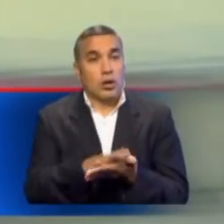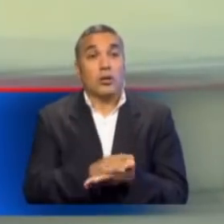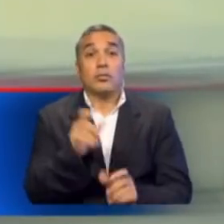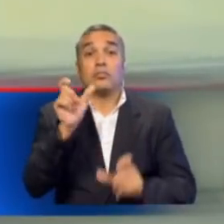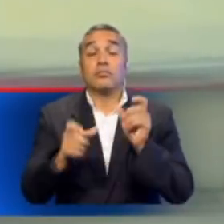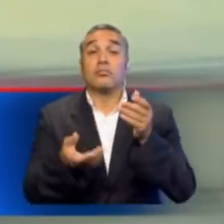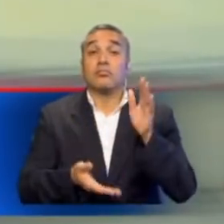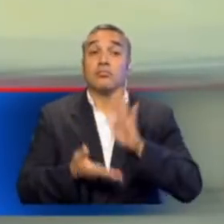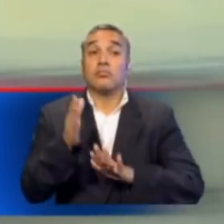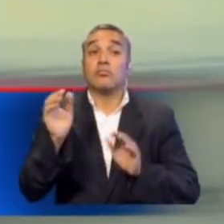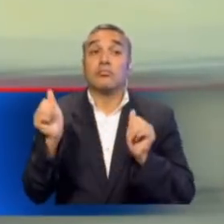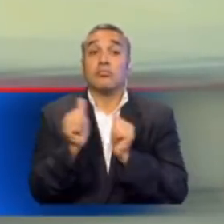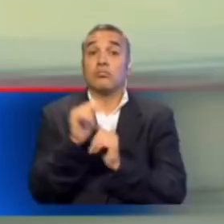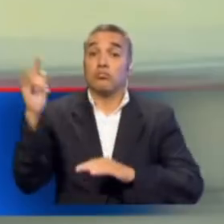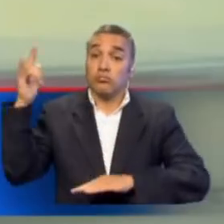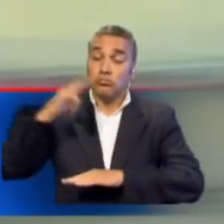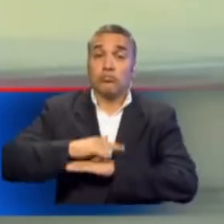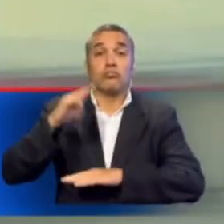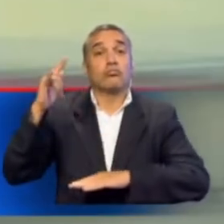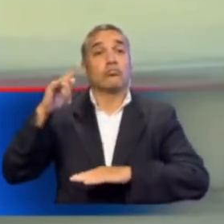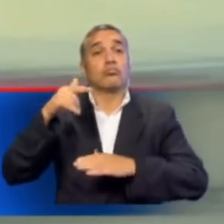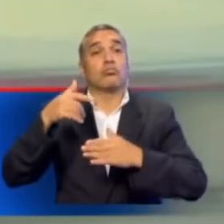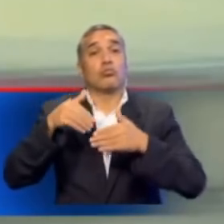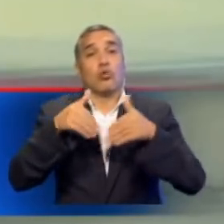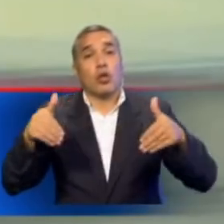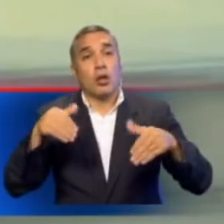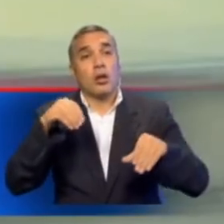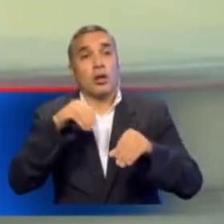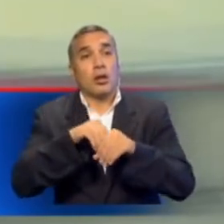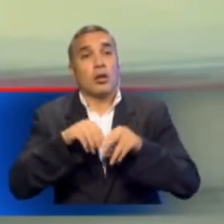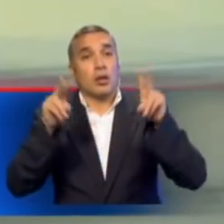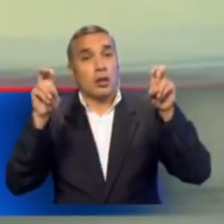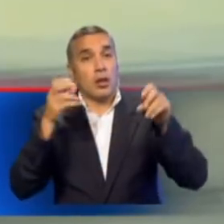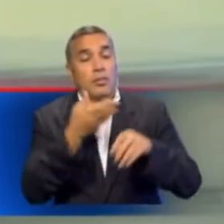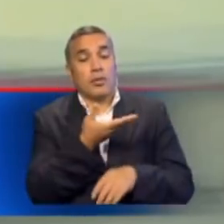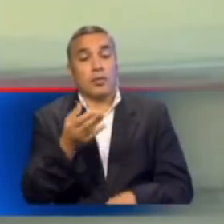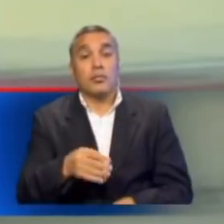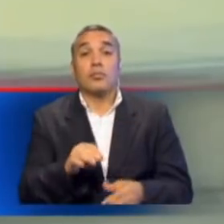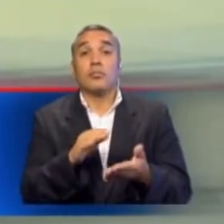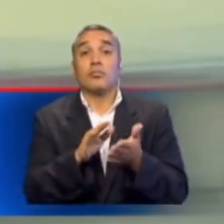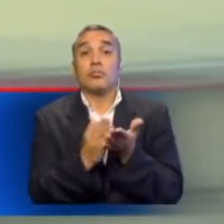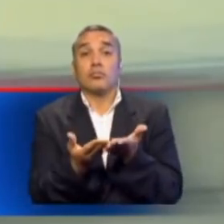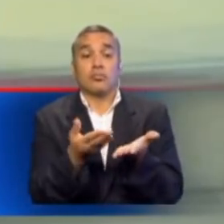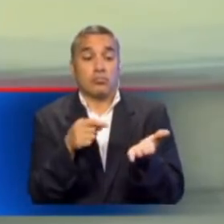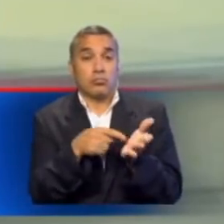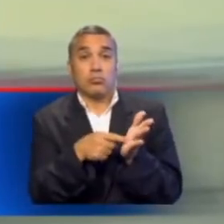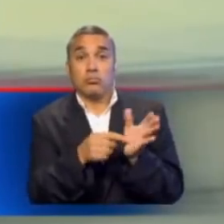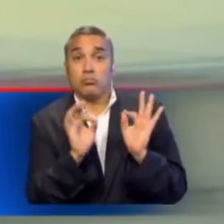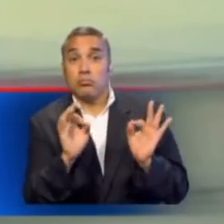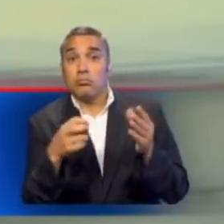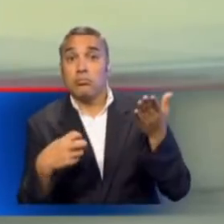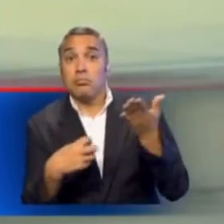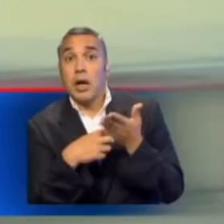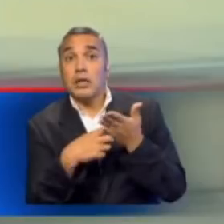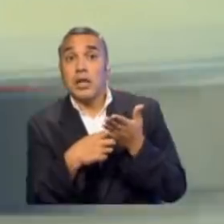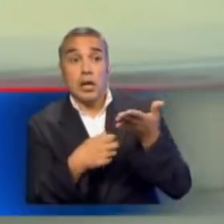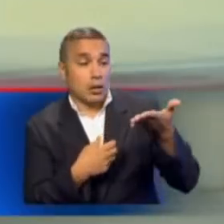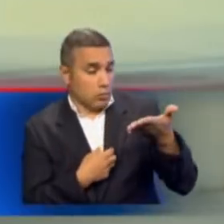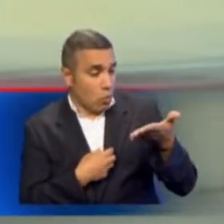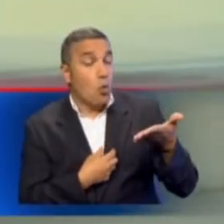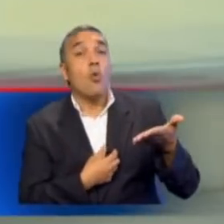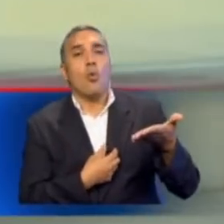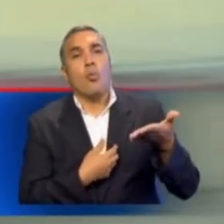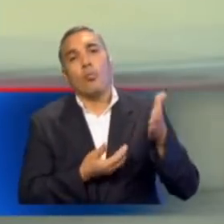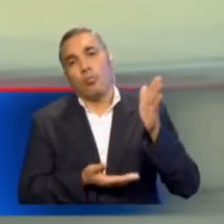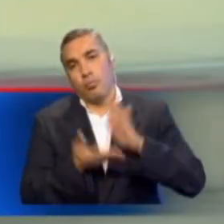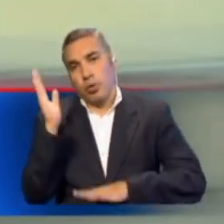deban movilizarse a puertos, aeropuertos o pasos fronterizos. En aquellos casos, los documentos habilitantes serán los pasajes del titular o